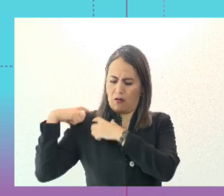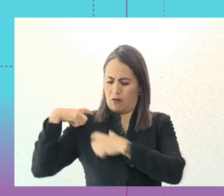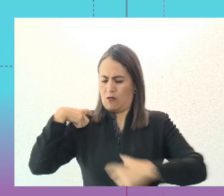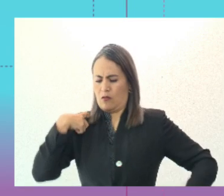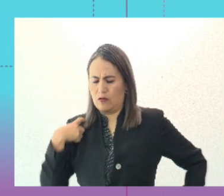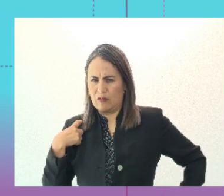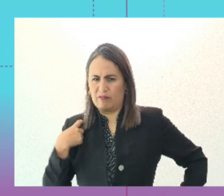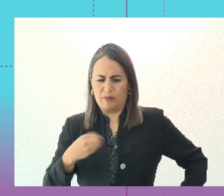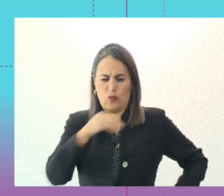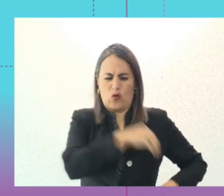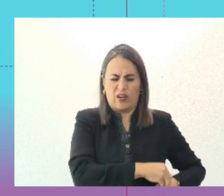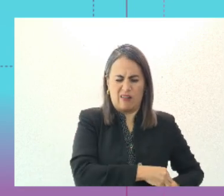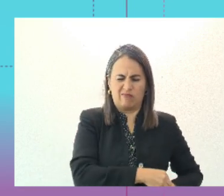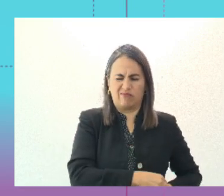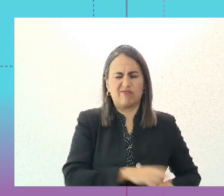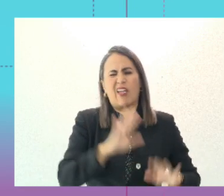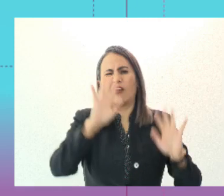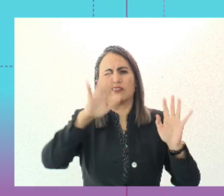me lo pongo.